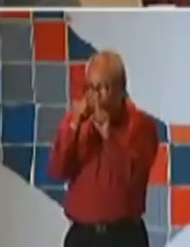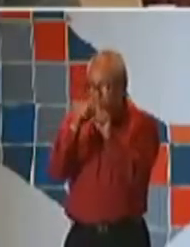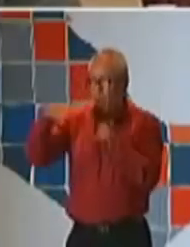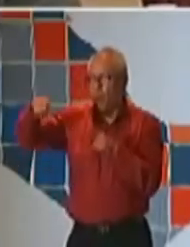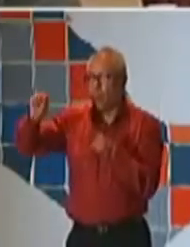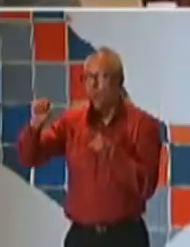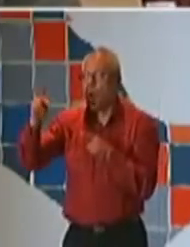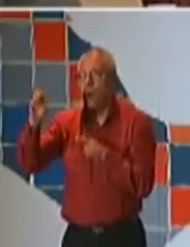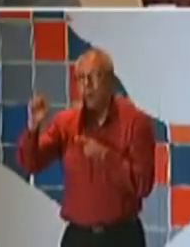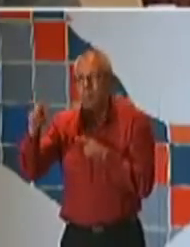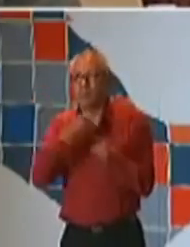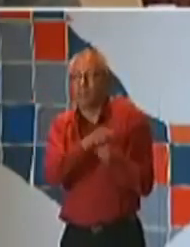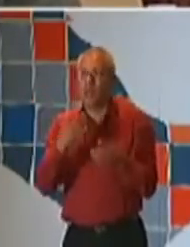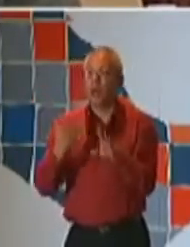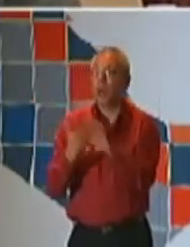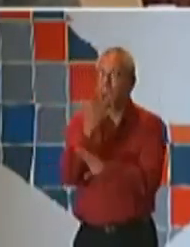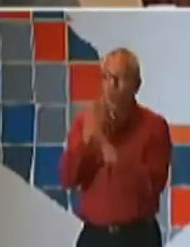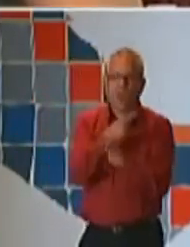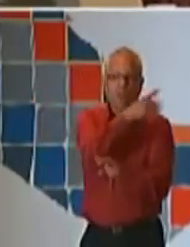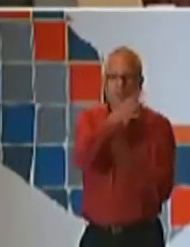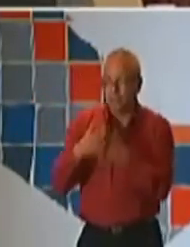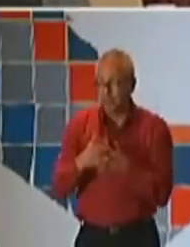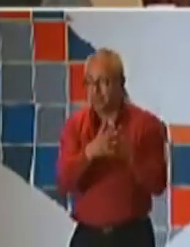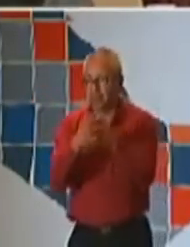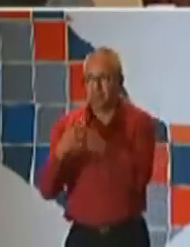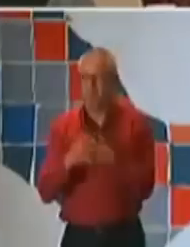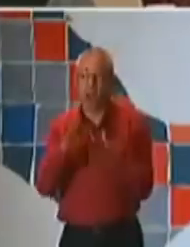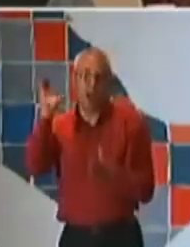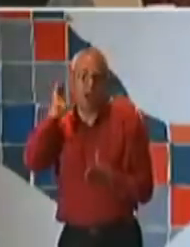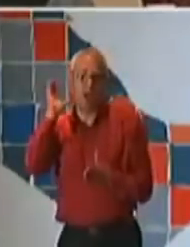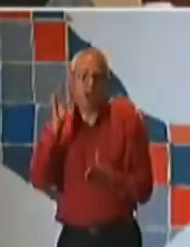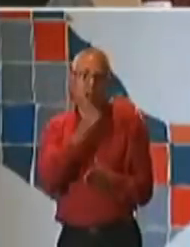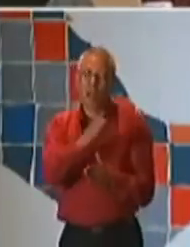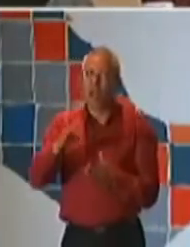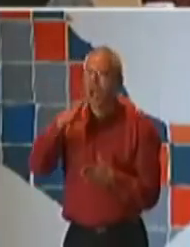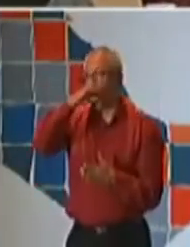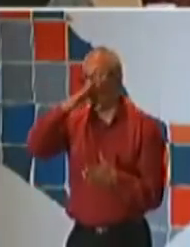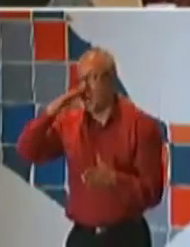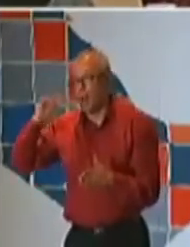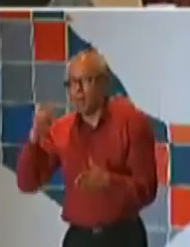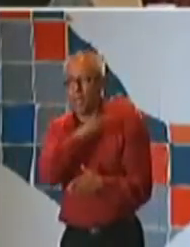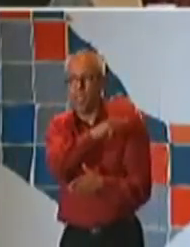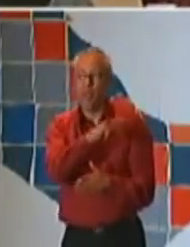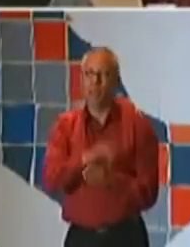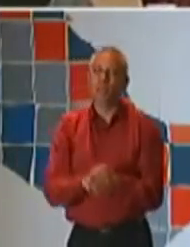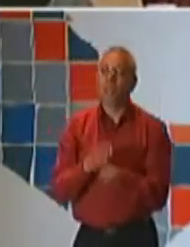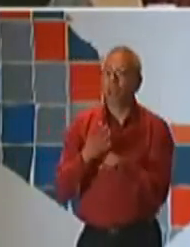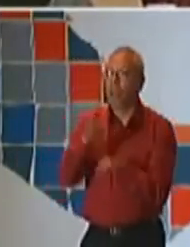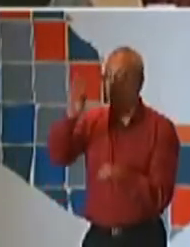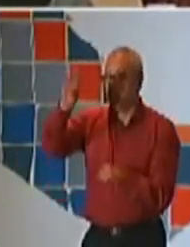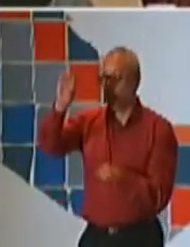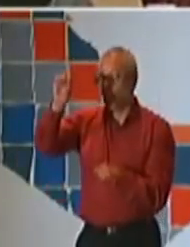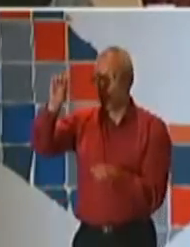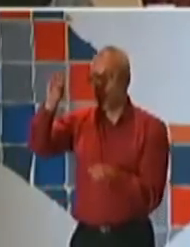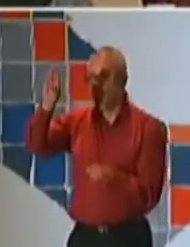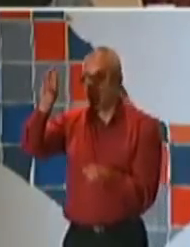Bush y gore coincidieron en la necesidad de seguir imponiendo en el mundo el modelo norteamericano